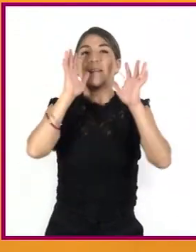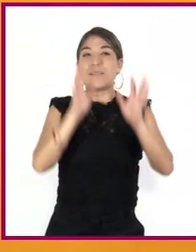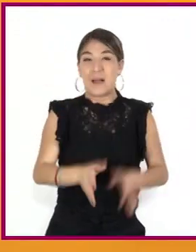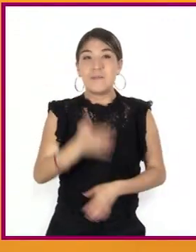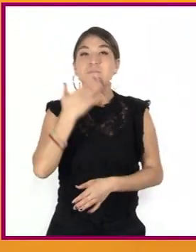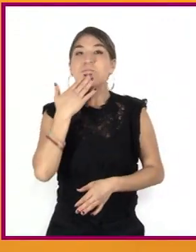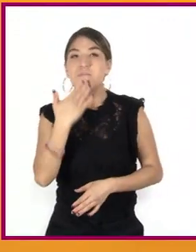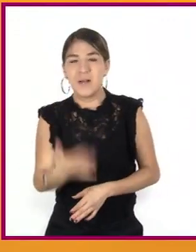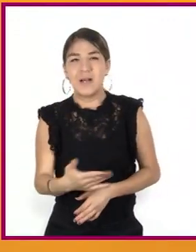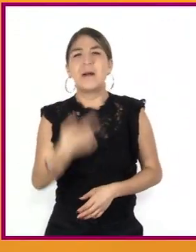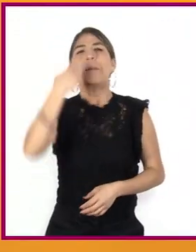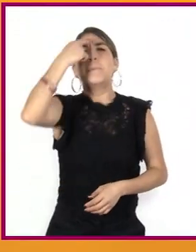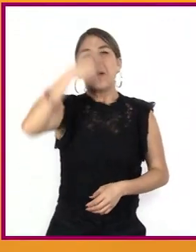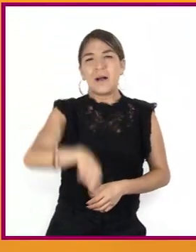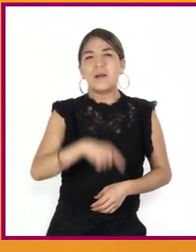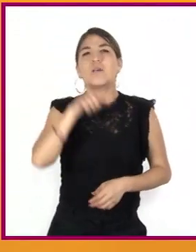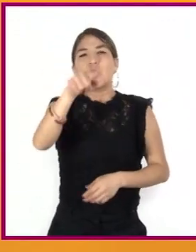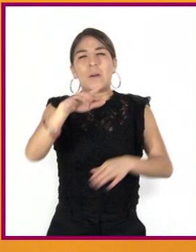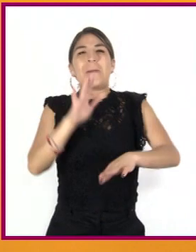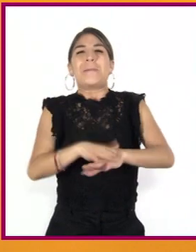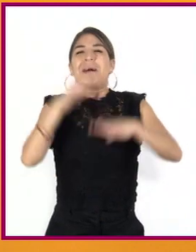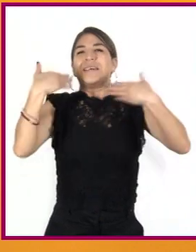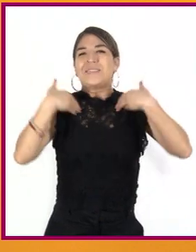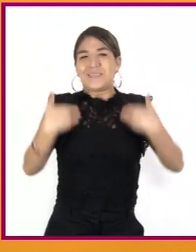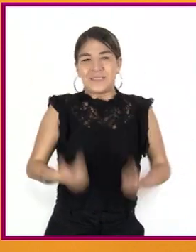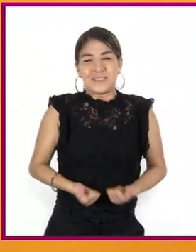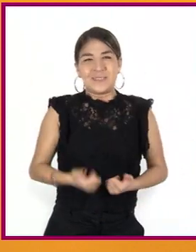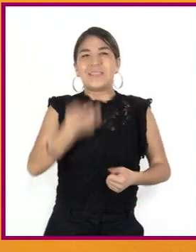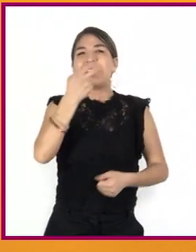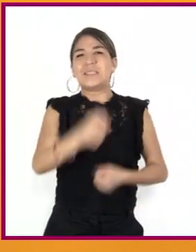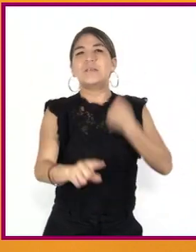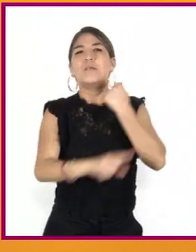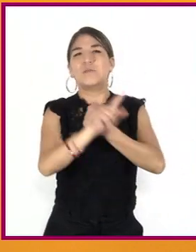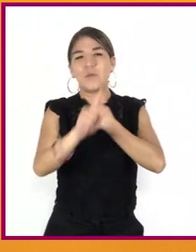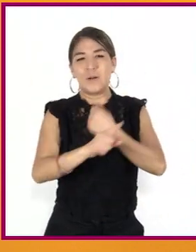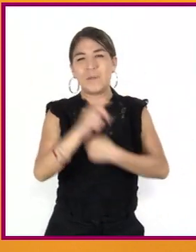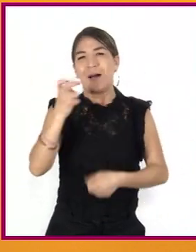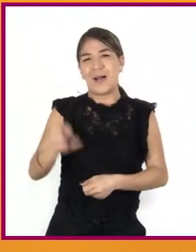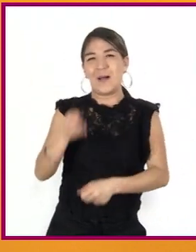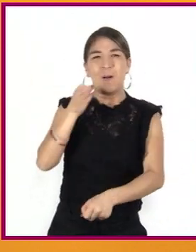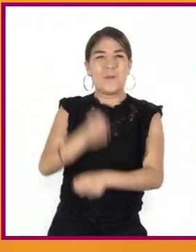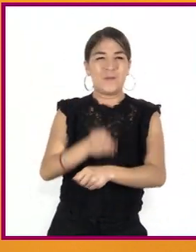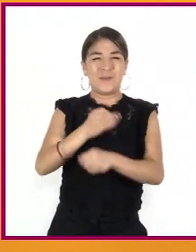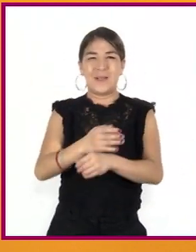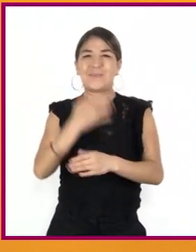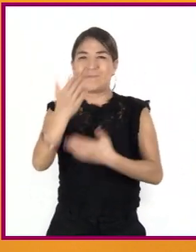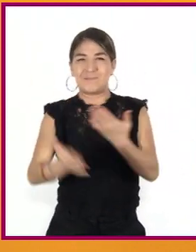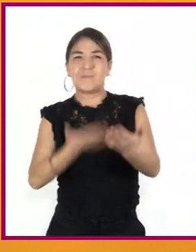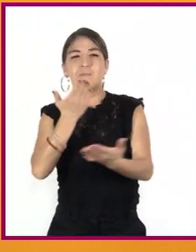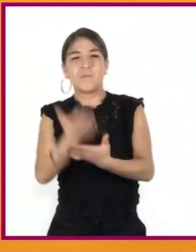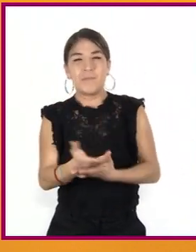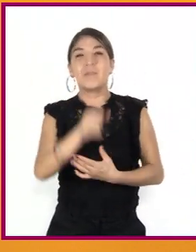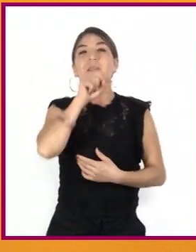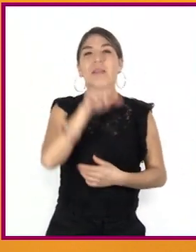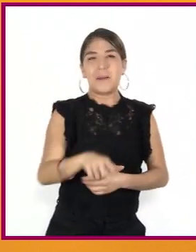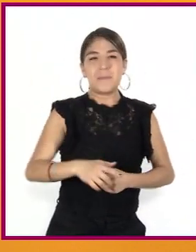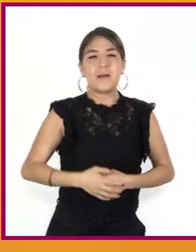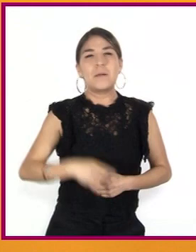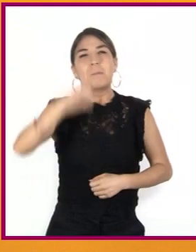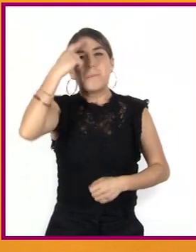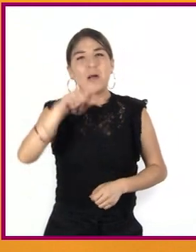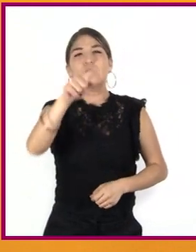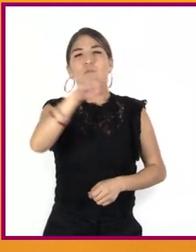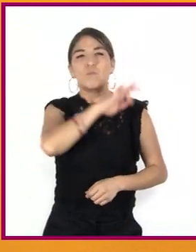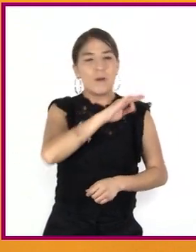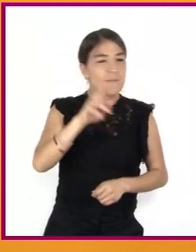nos permitirá tener una mejor comprensión de la problemática planteada, además de ir acercándonos a